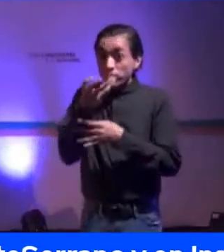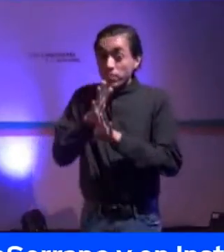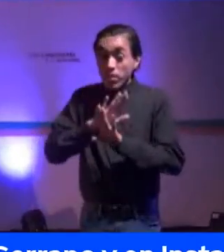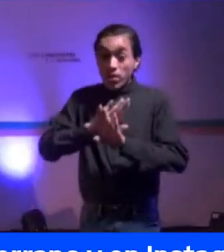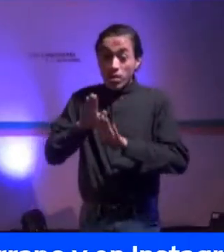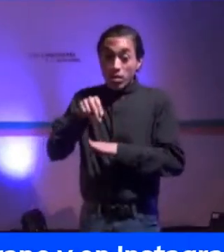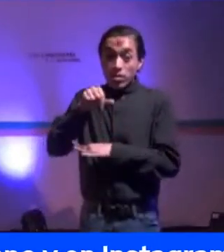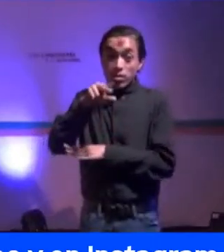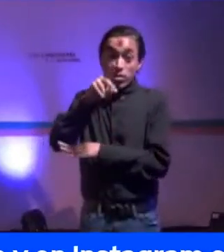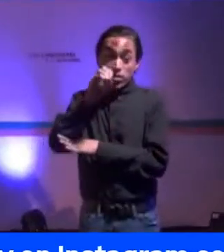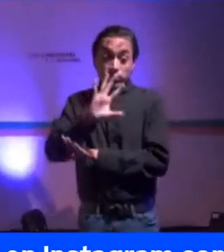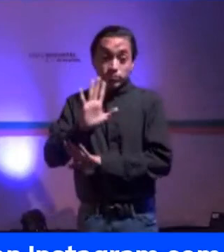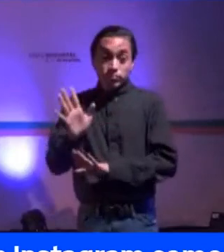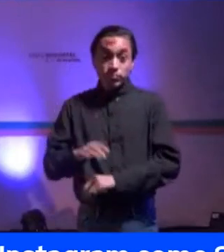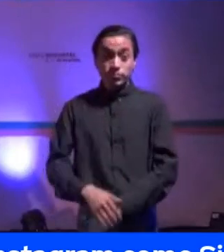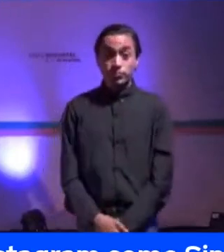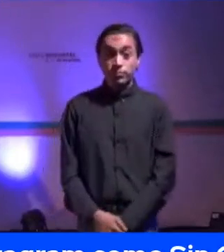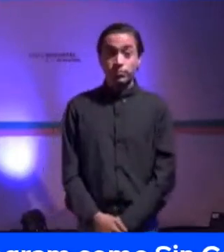neoliberalismo!